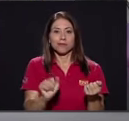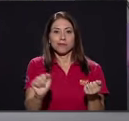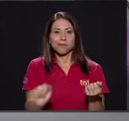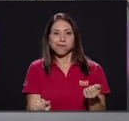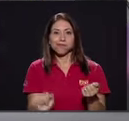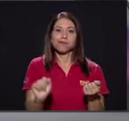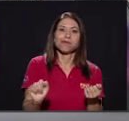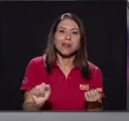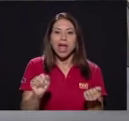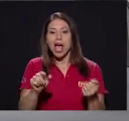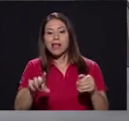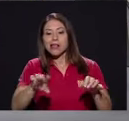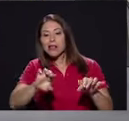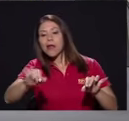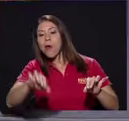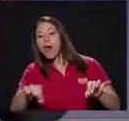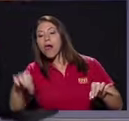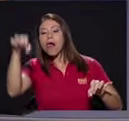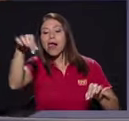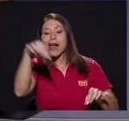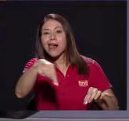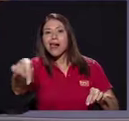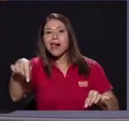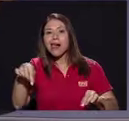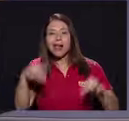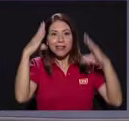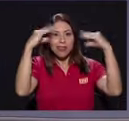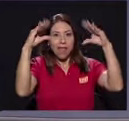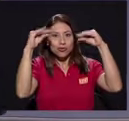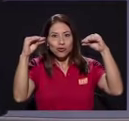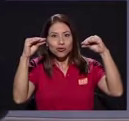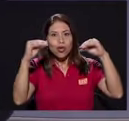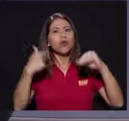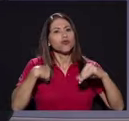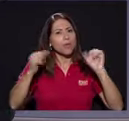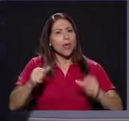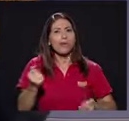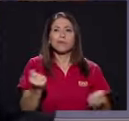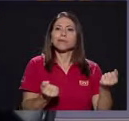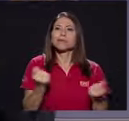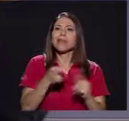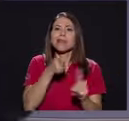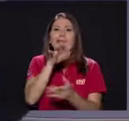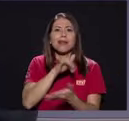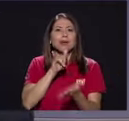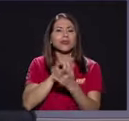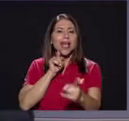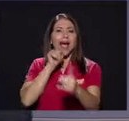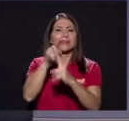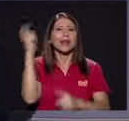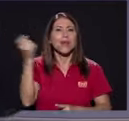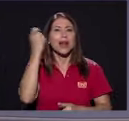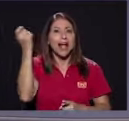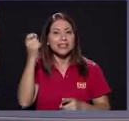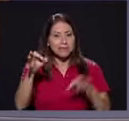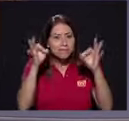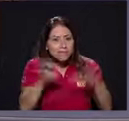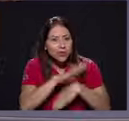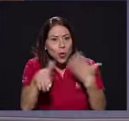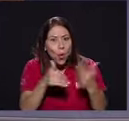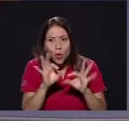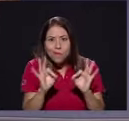benzina, la calibración, la batería, son datos. Yo así puedo conducir un vehículo de San José a Guanacaste. Si no